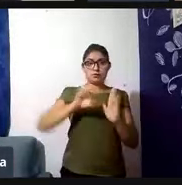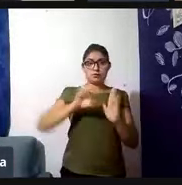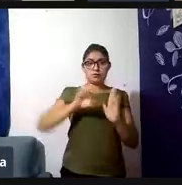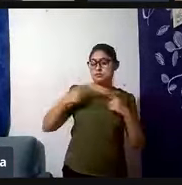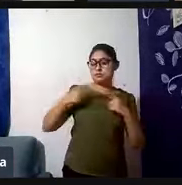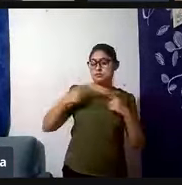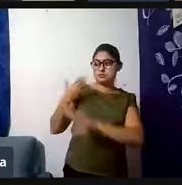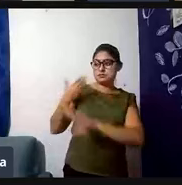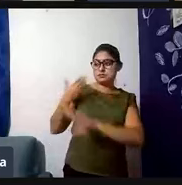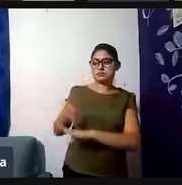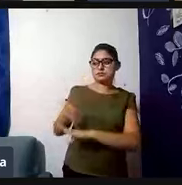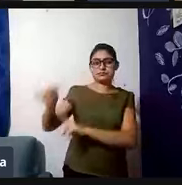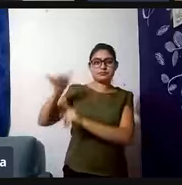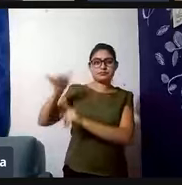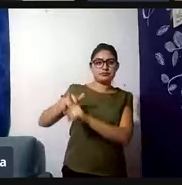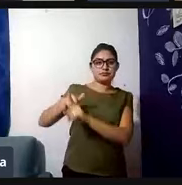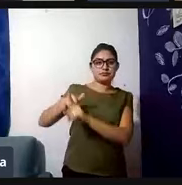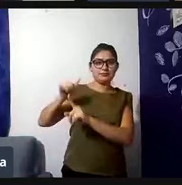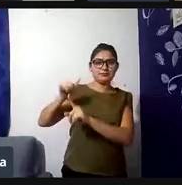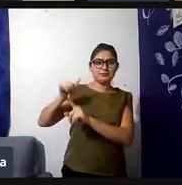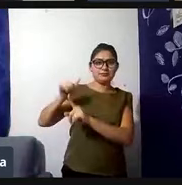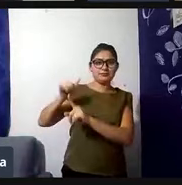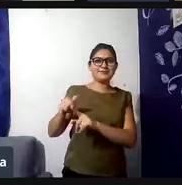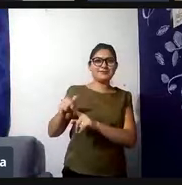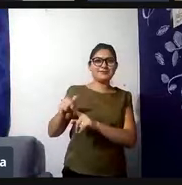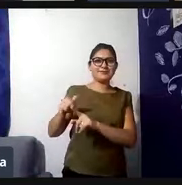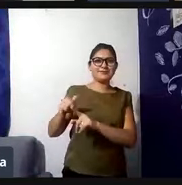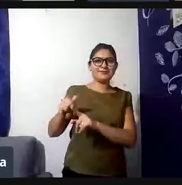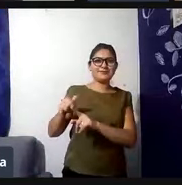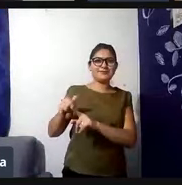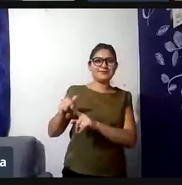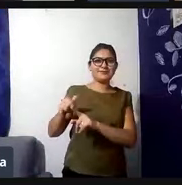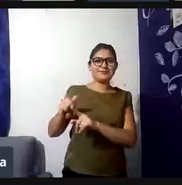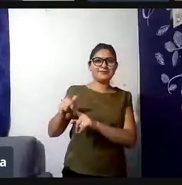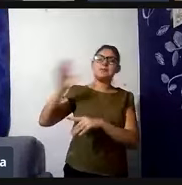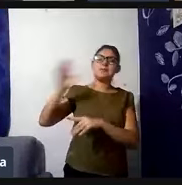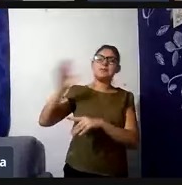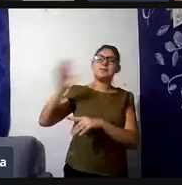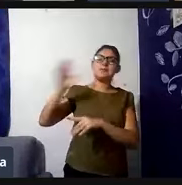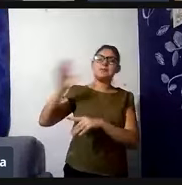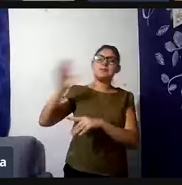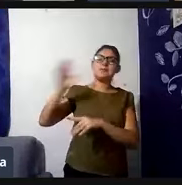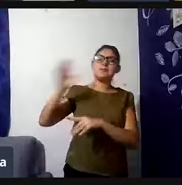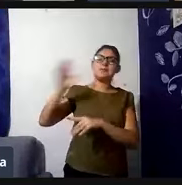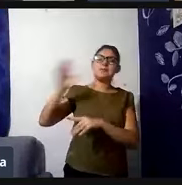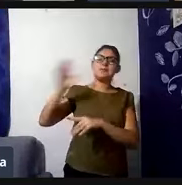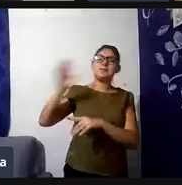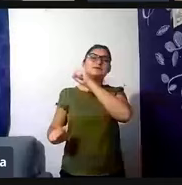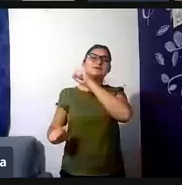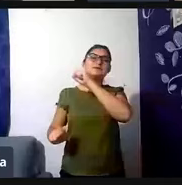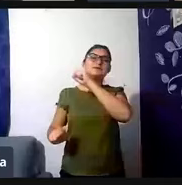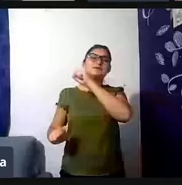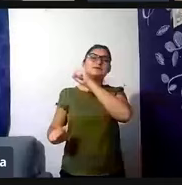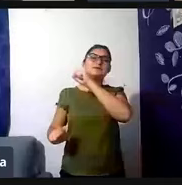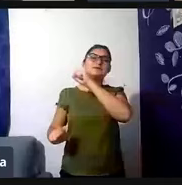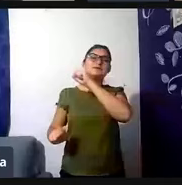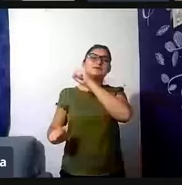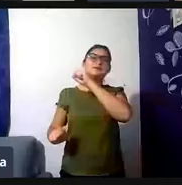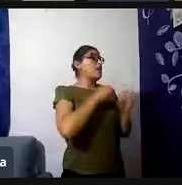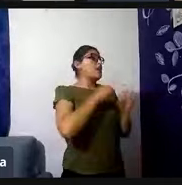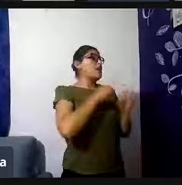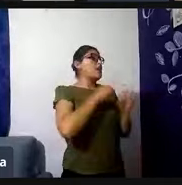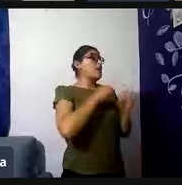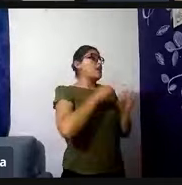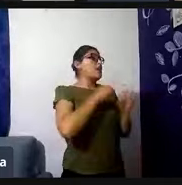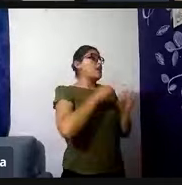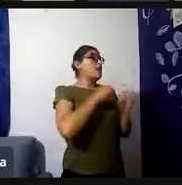bombardear con una idea que la gente se lleve, ¿no? O sea, por ejemplo, mi discurso cuando a mí me